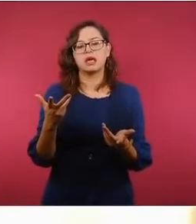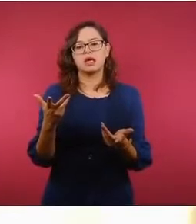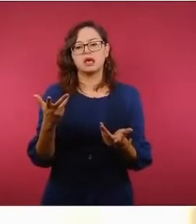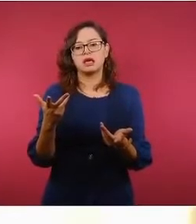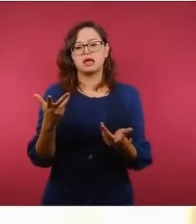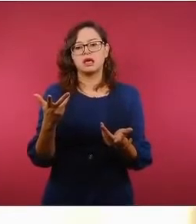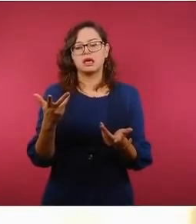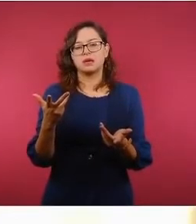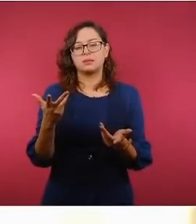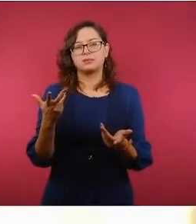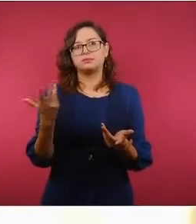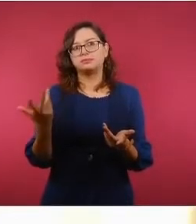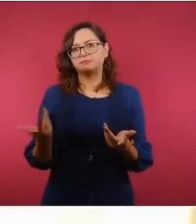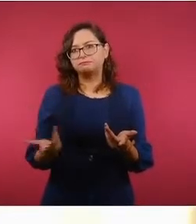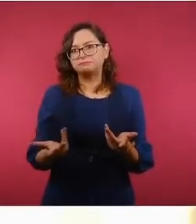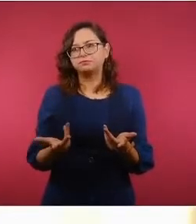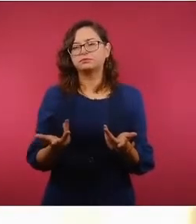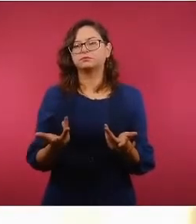daba